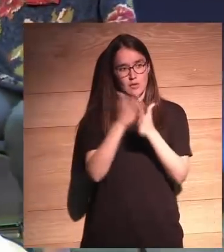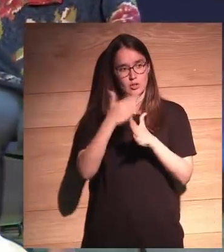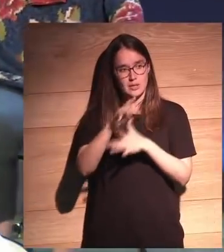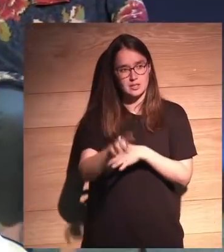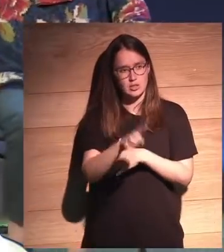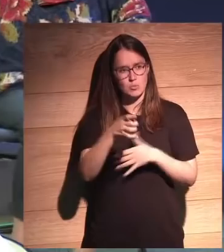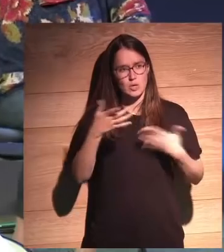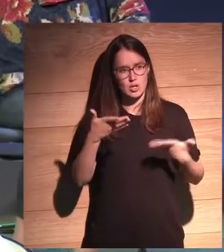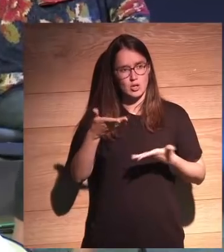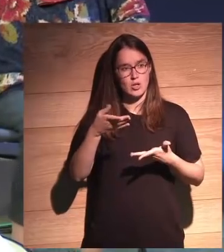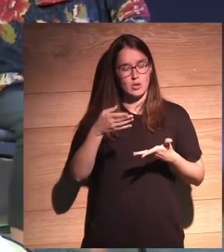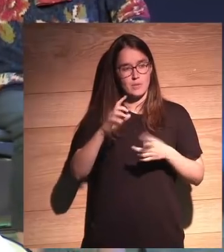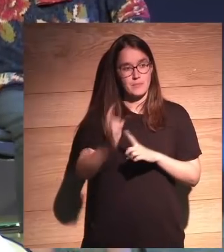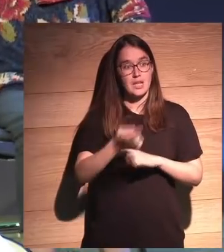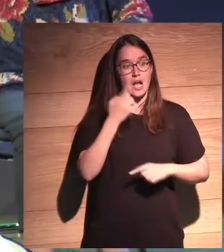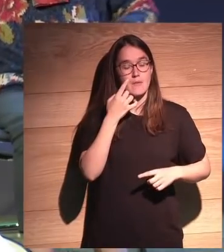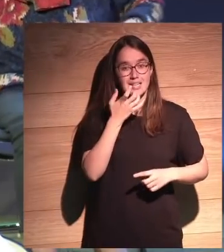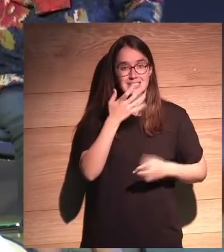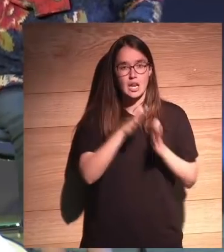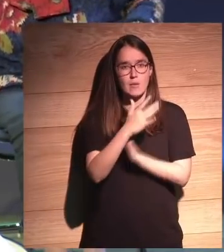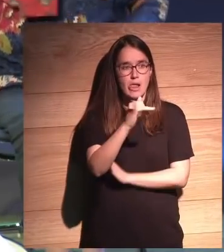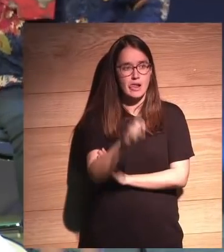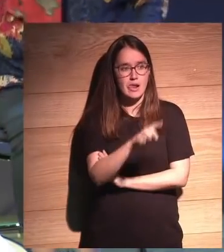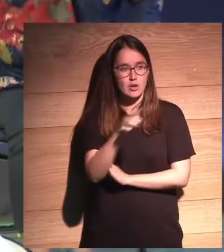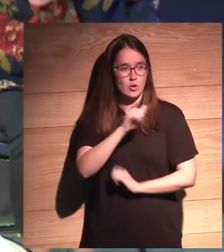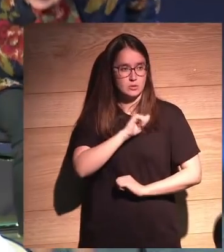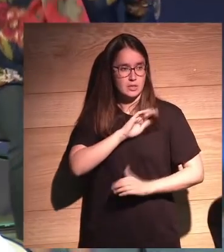ahí. Bueno, venir a verme, ya vemos a ver si os lleváis ya el libro,